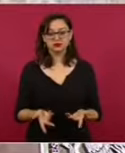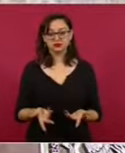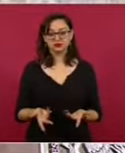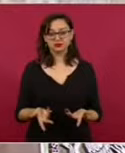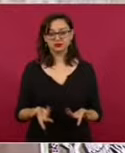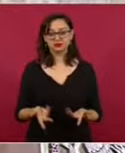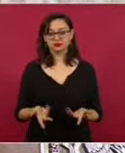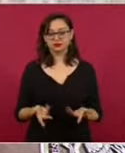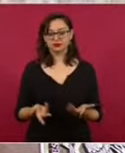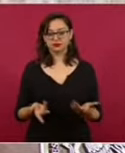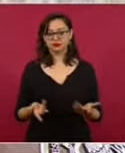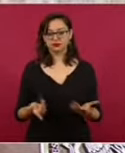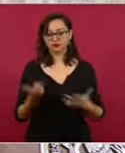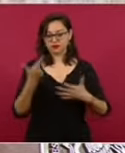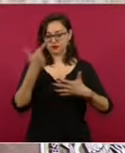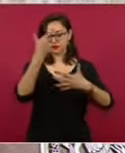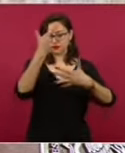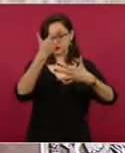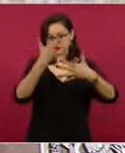en la lista.